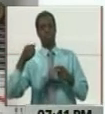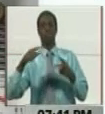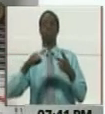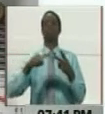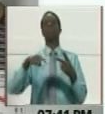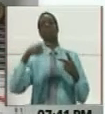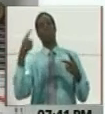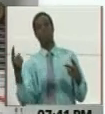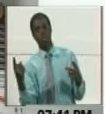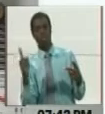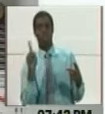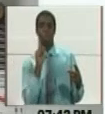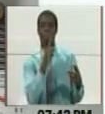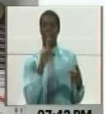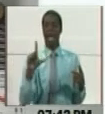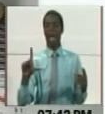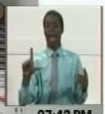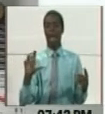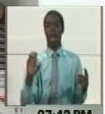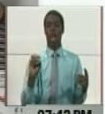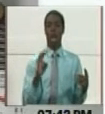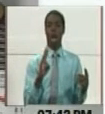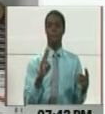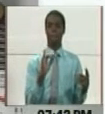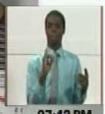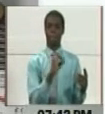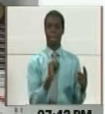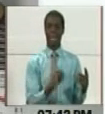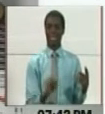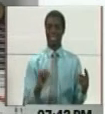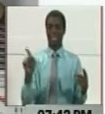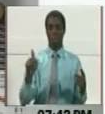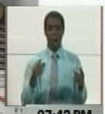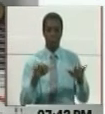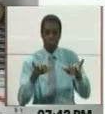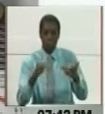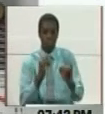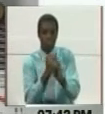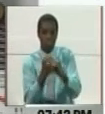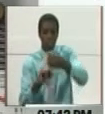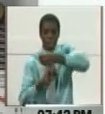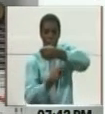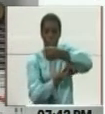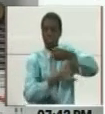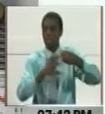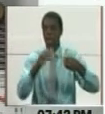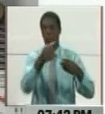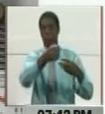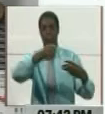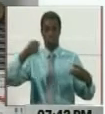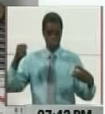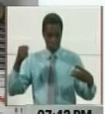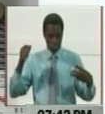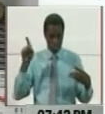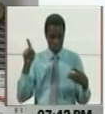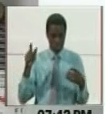lópez especialista en almacenamiento y respaldo de redes también a la orden sebin